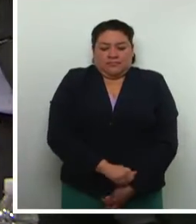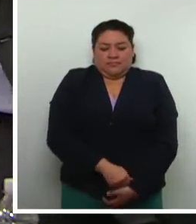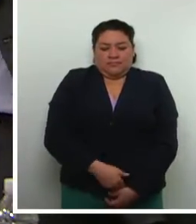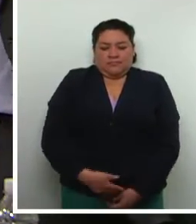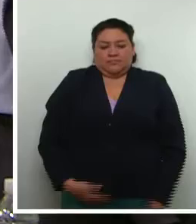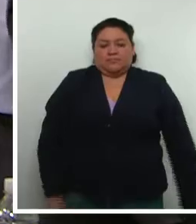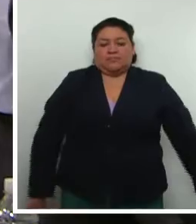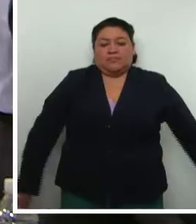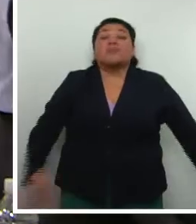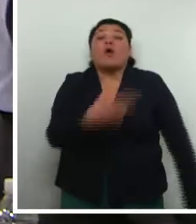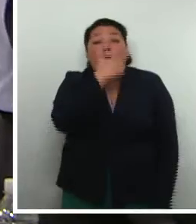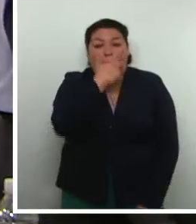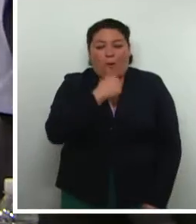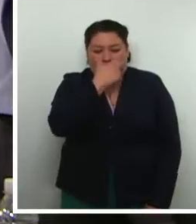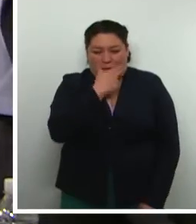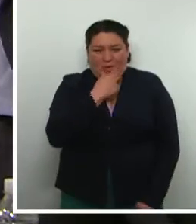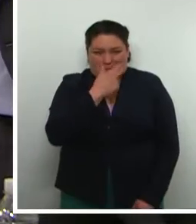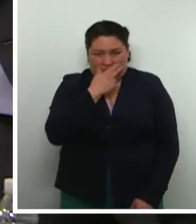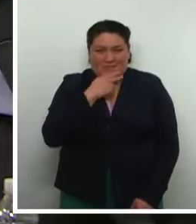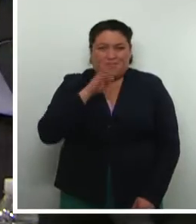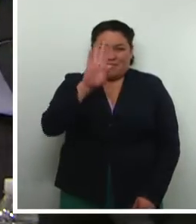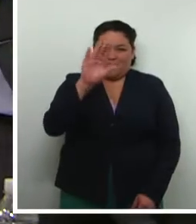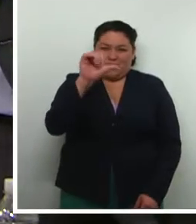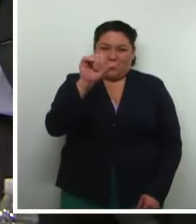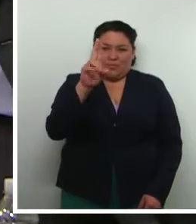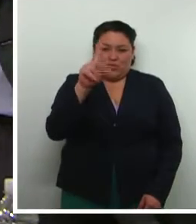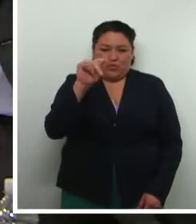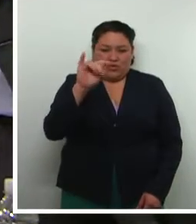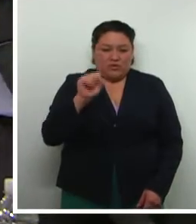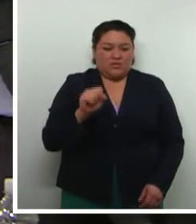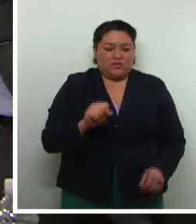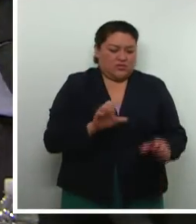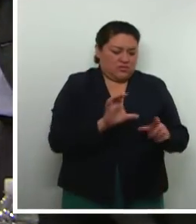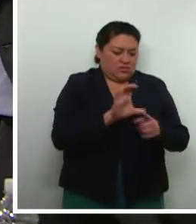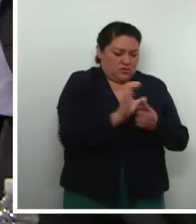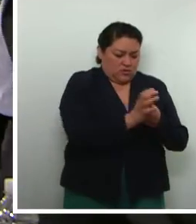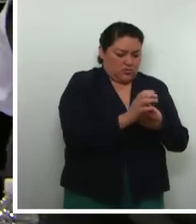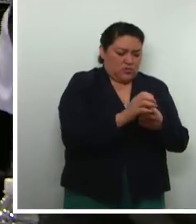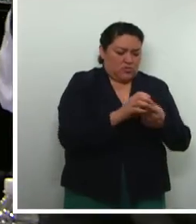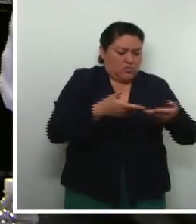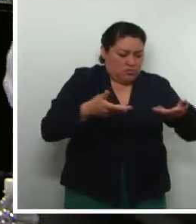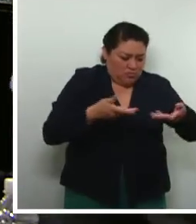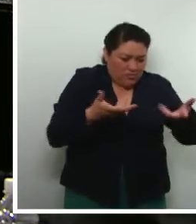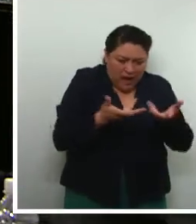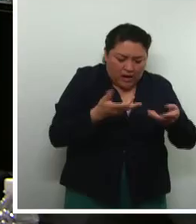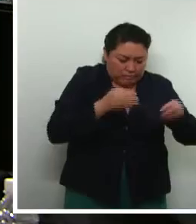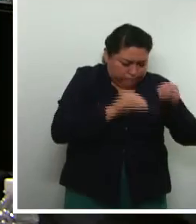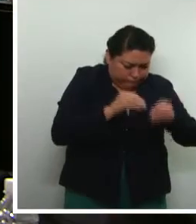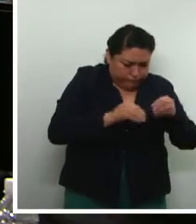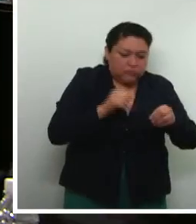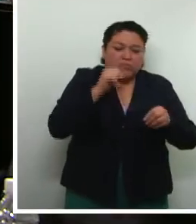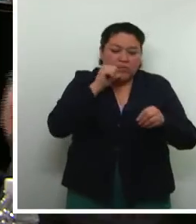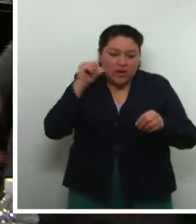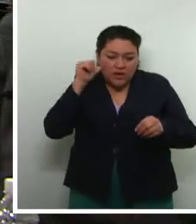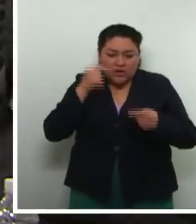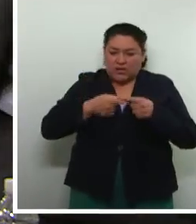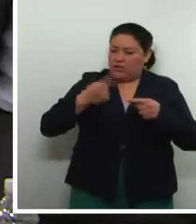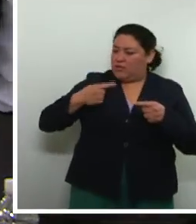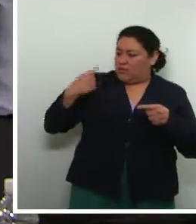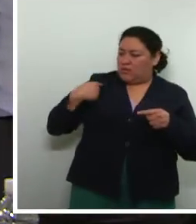El trabajo en la comisión desde ayer, antier, ha especificado con mucha